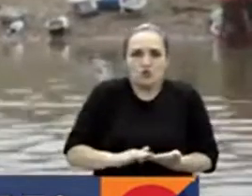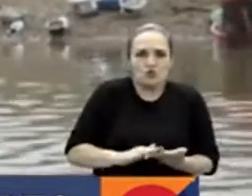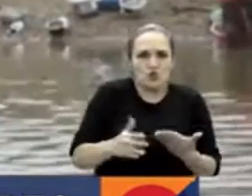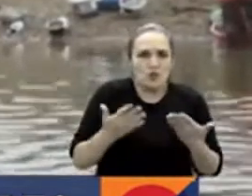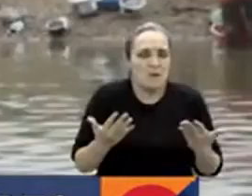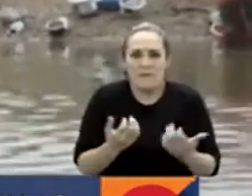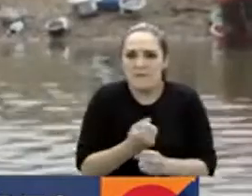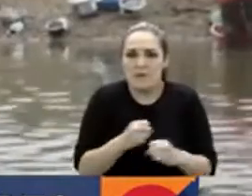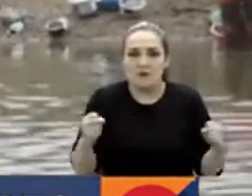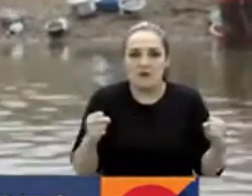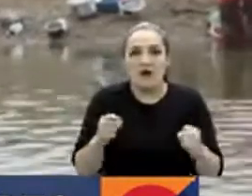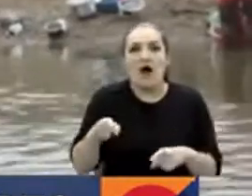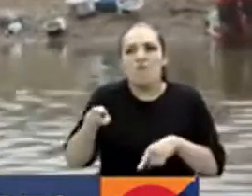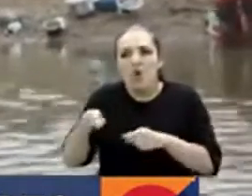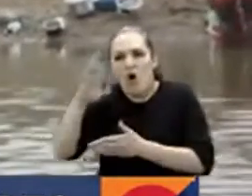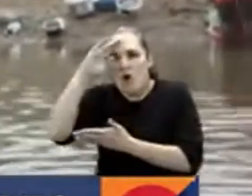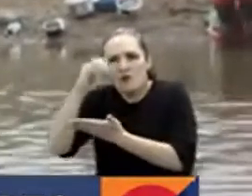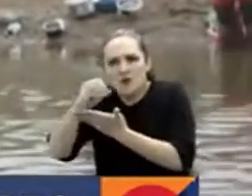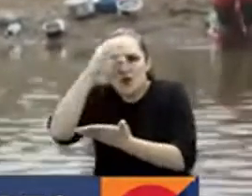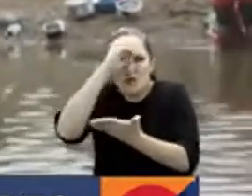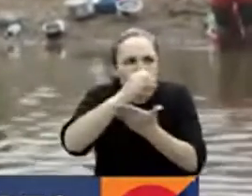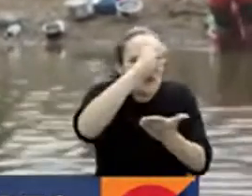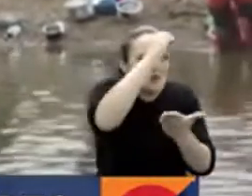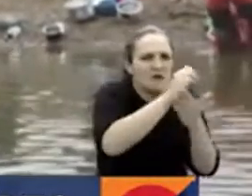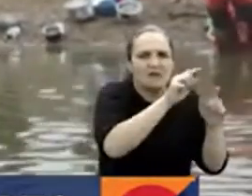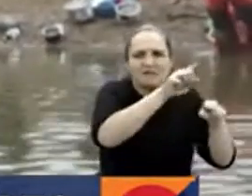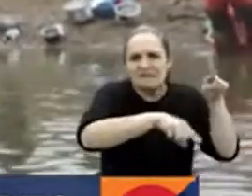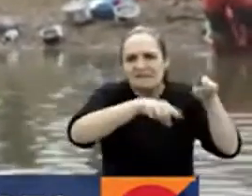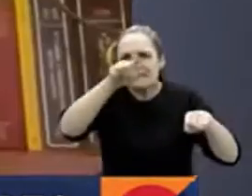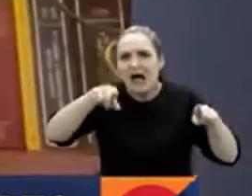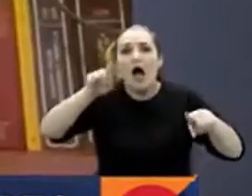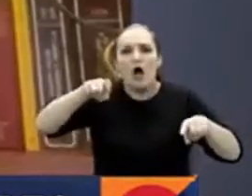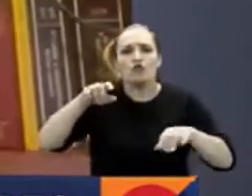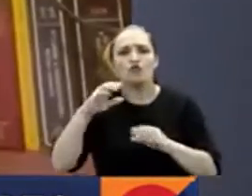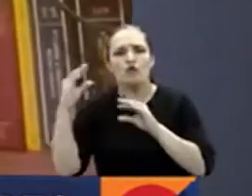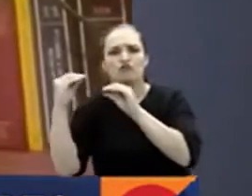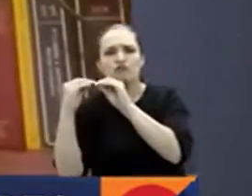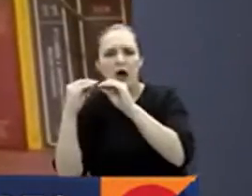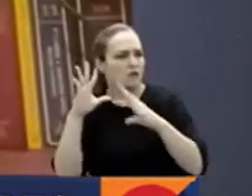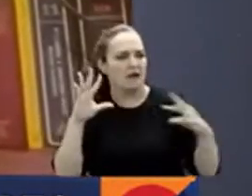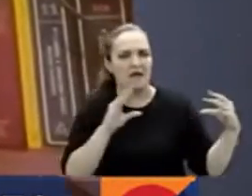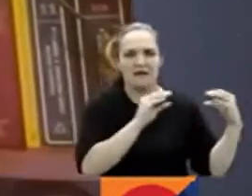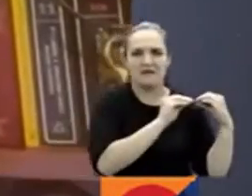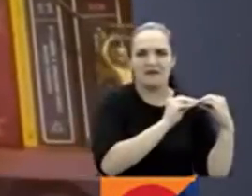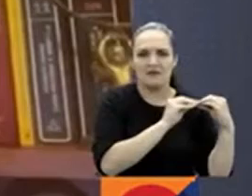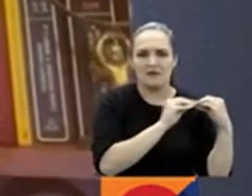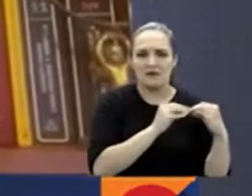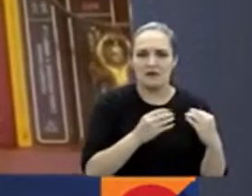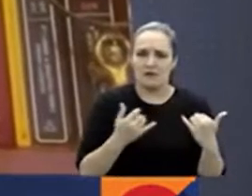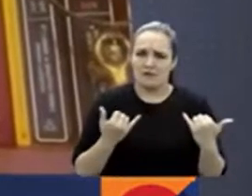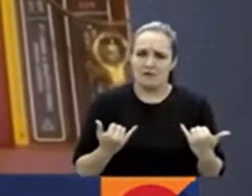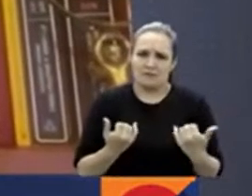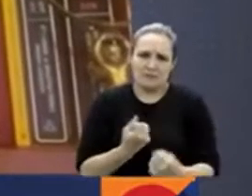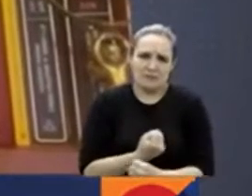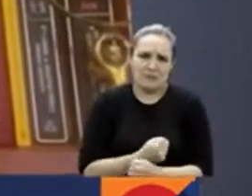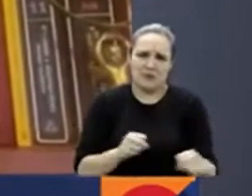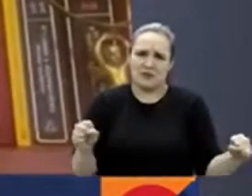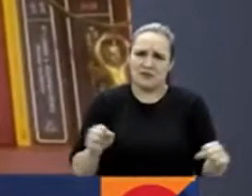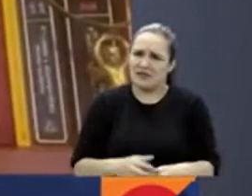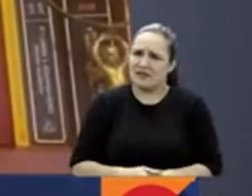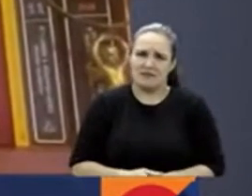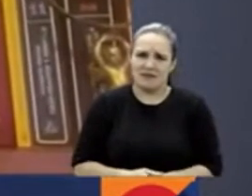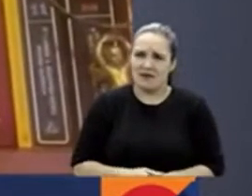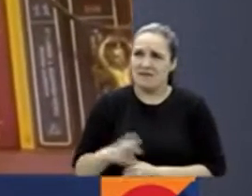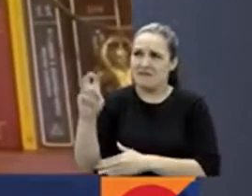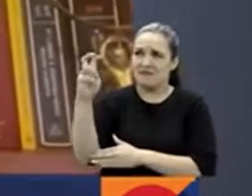Las opiniones sobre el levantamiento de las órdenes de captura están divididas. De ninguna manera se justifica la decisión tomada por